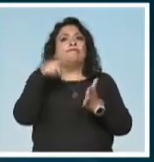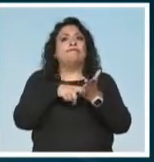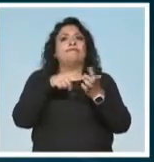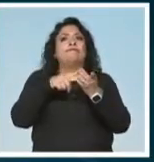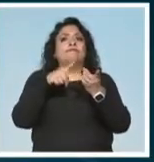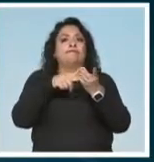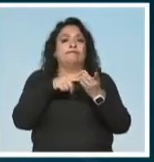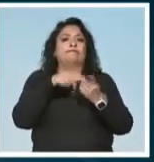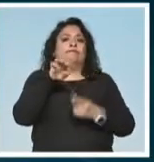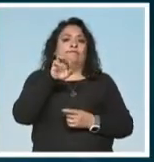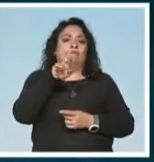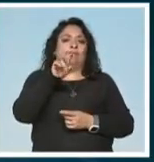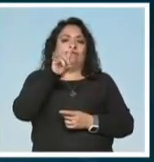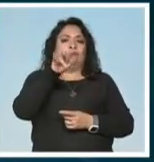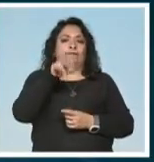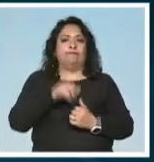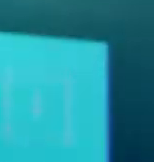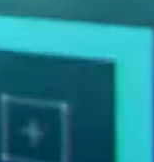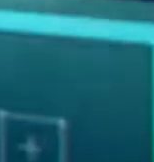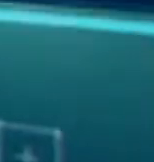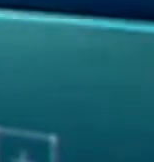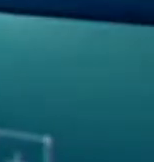península escandinava.